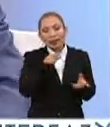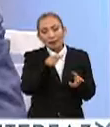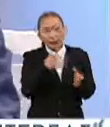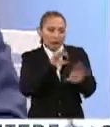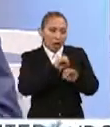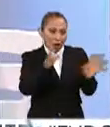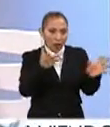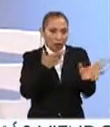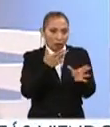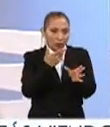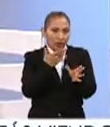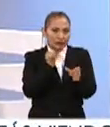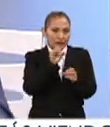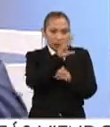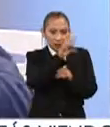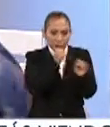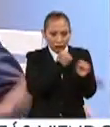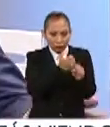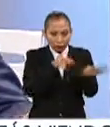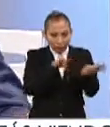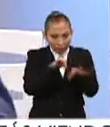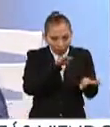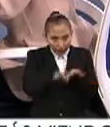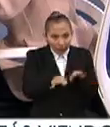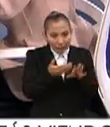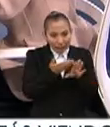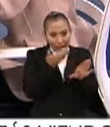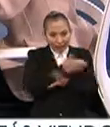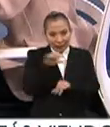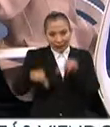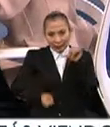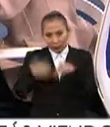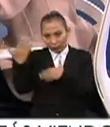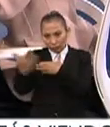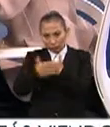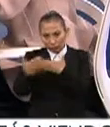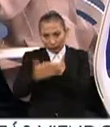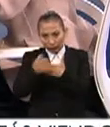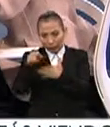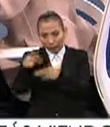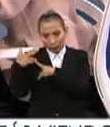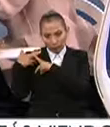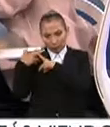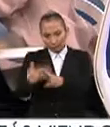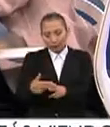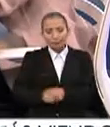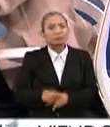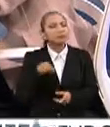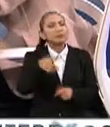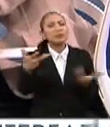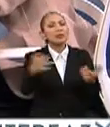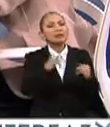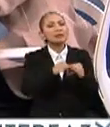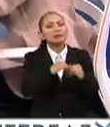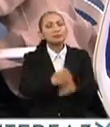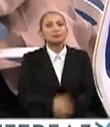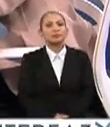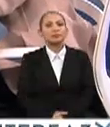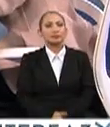de que, bueno, ya nos dijiste que lleva 65 años y antes de abordar las actividades que se harán precisamente por este aniversario. ¿Qué es lo que hace este